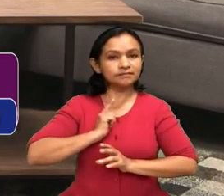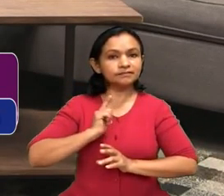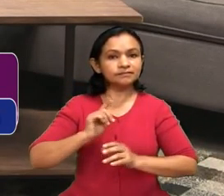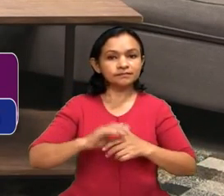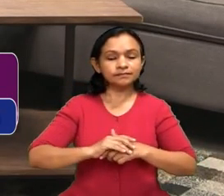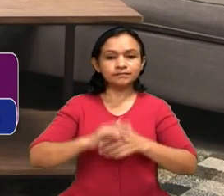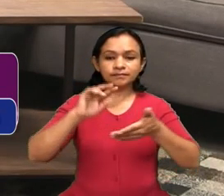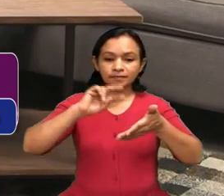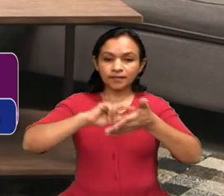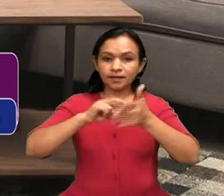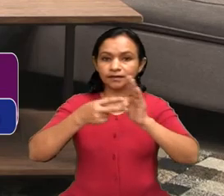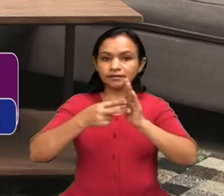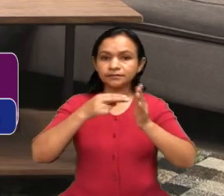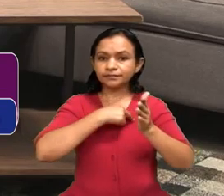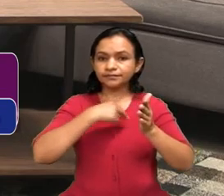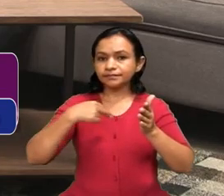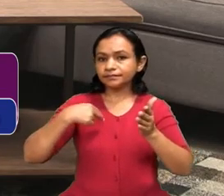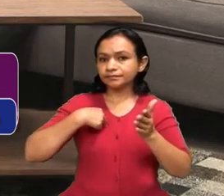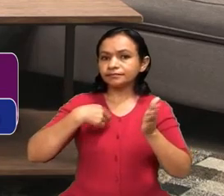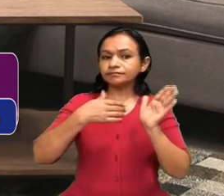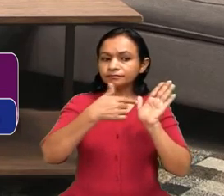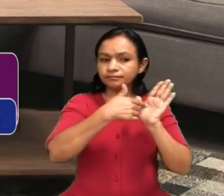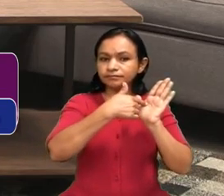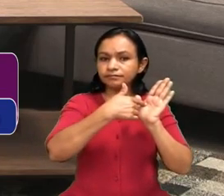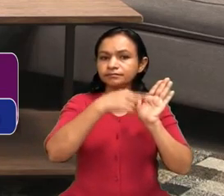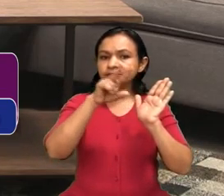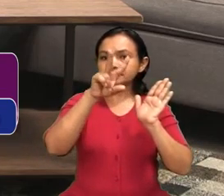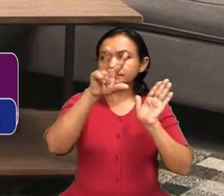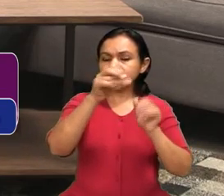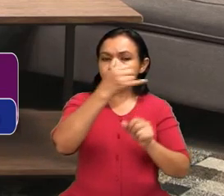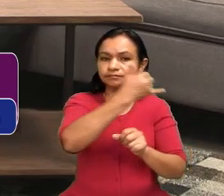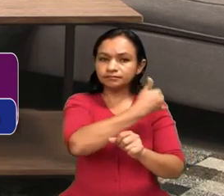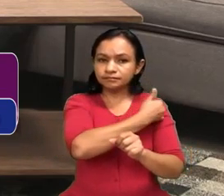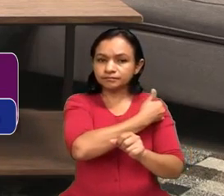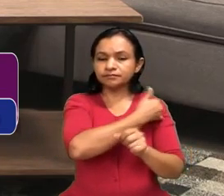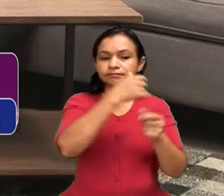Eso significa lo que hemos hecho. 20 hospitales